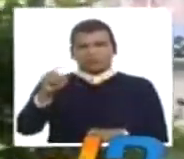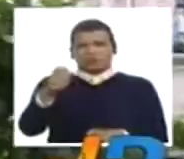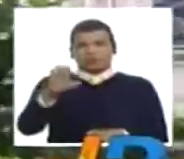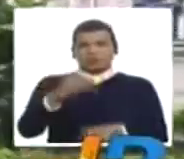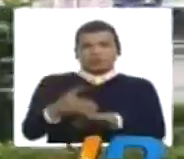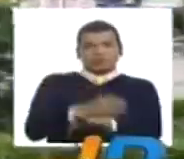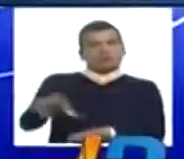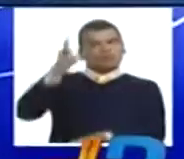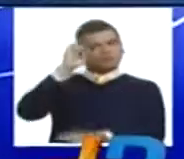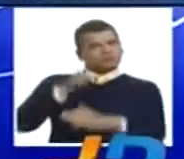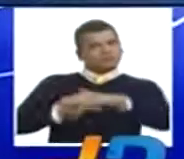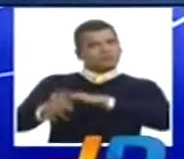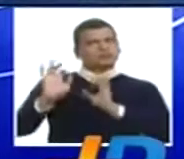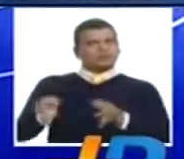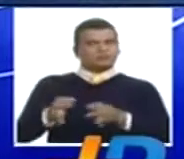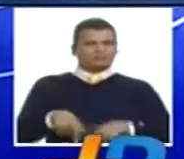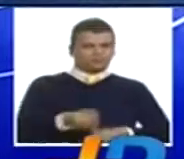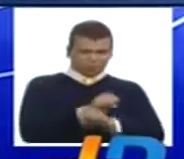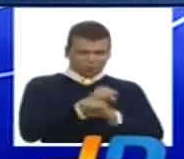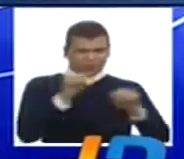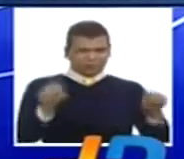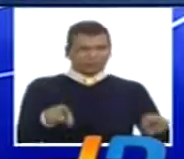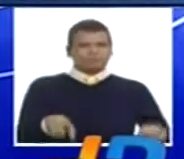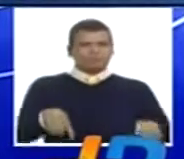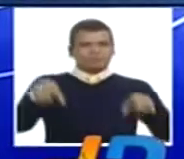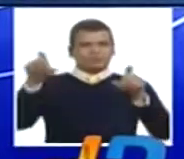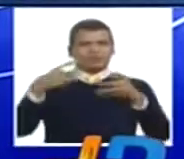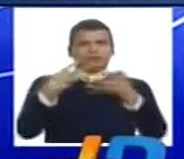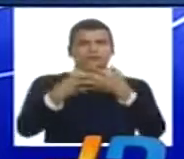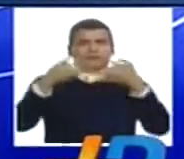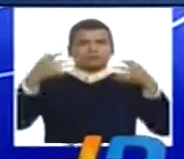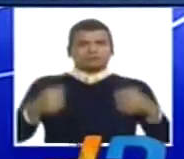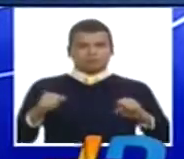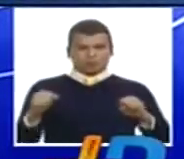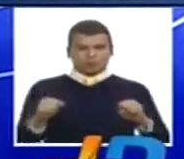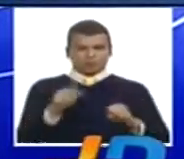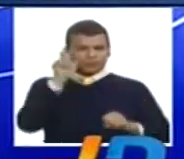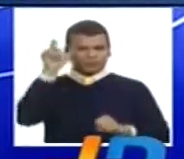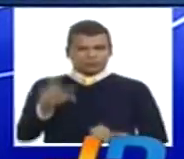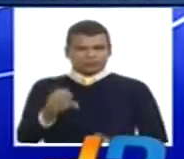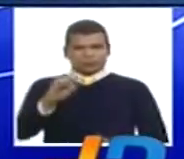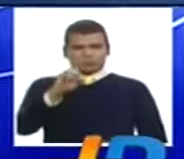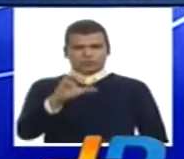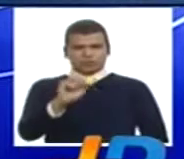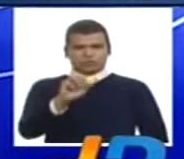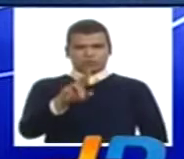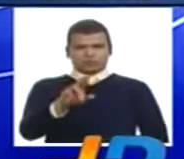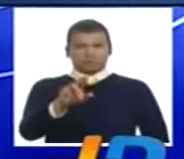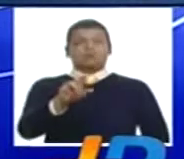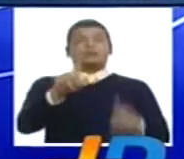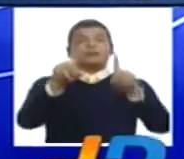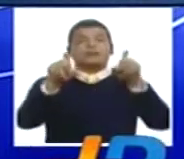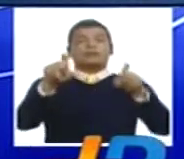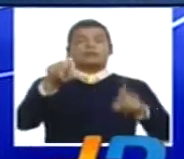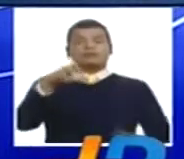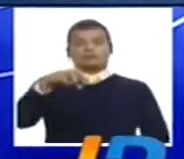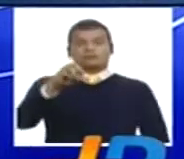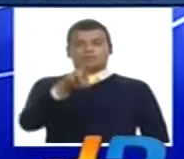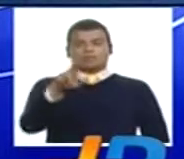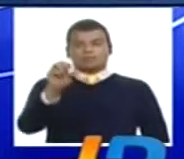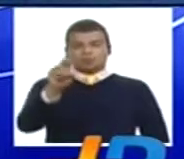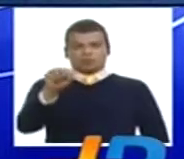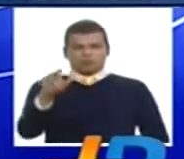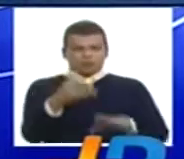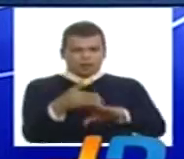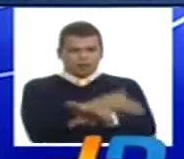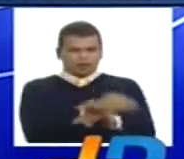su contra. Esta mañana fue trasladado a la cárcel La Picota de Bogotá Óscar Darío Restrepo, alias Porrón. El hombre que sembró el terror